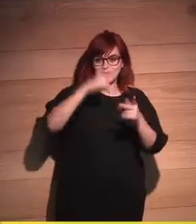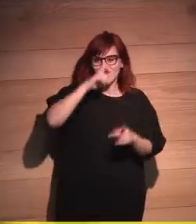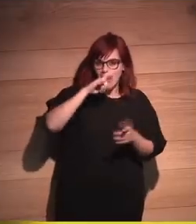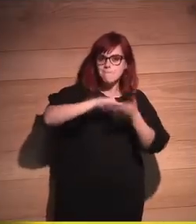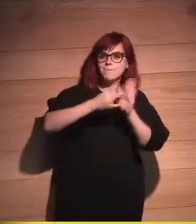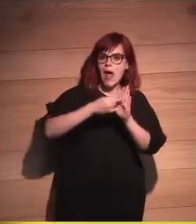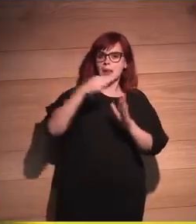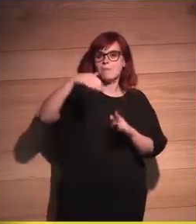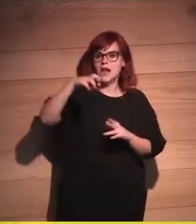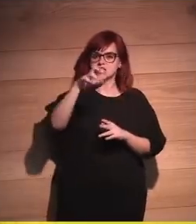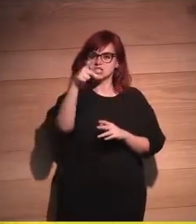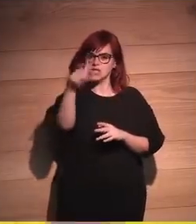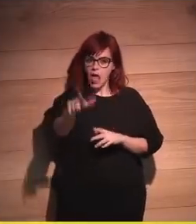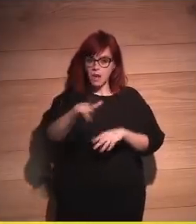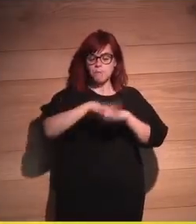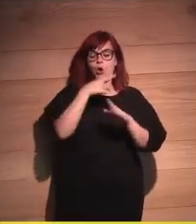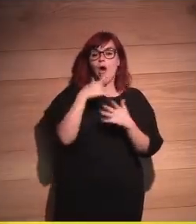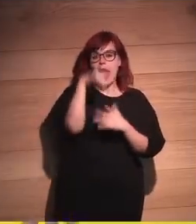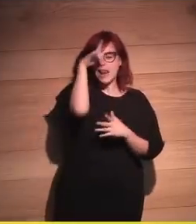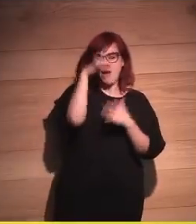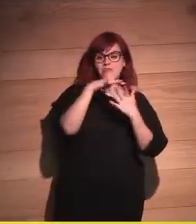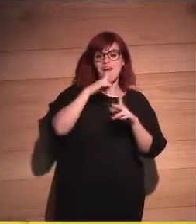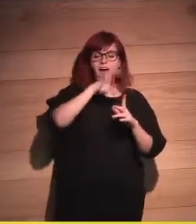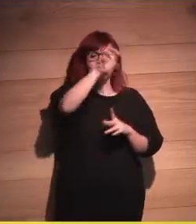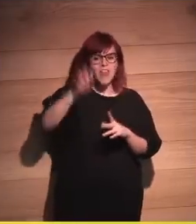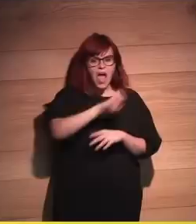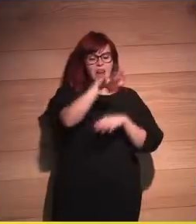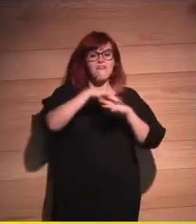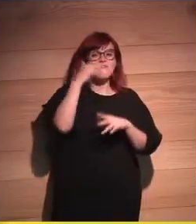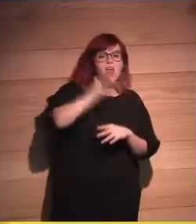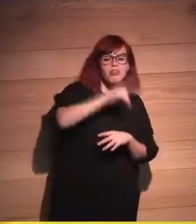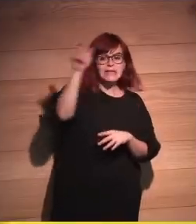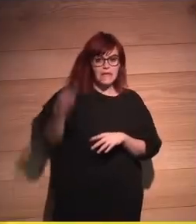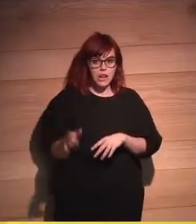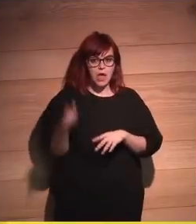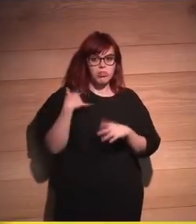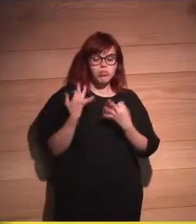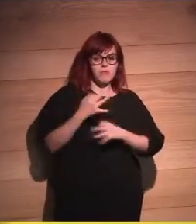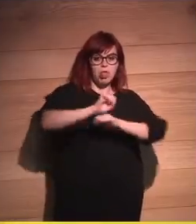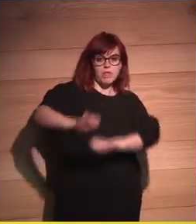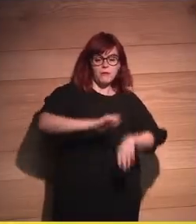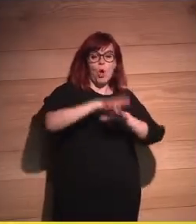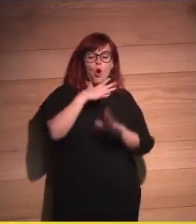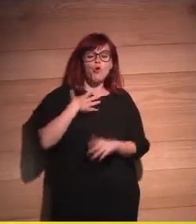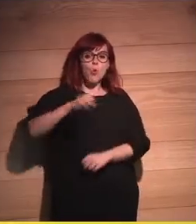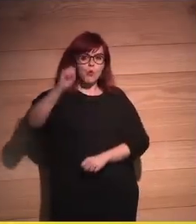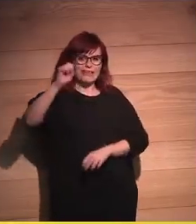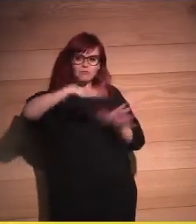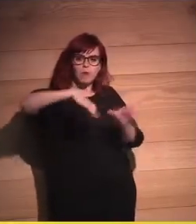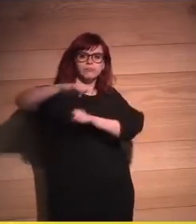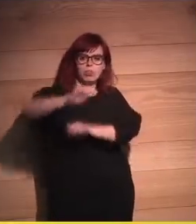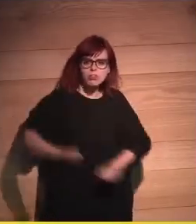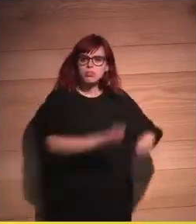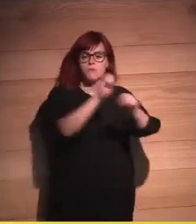Marshall, para que no cayera la Alemania federal, Francia, Italia, en manos del comunismo. Había